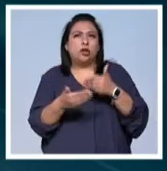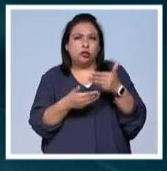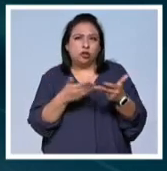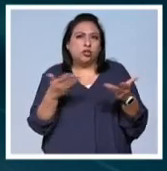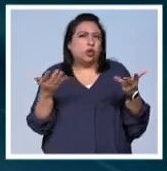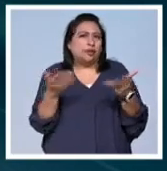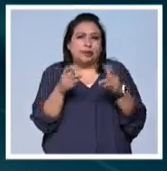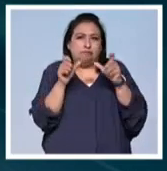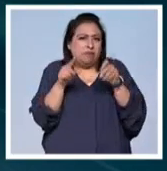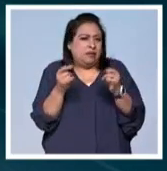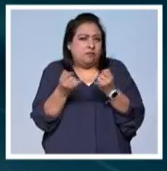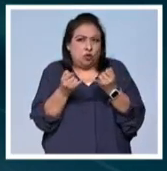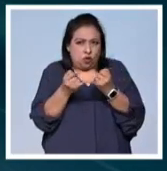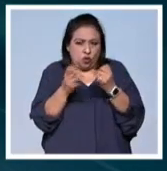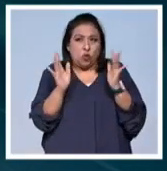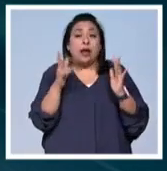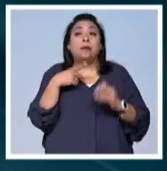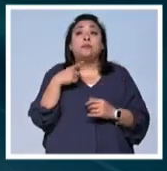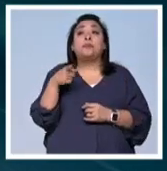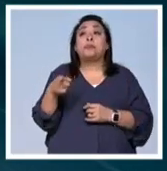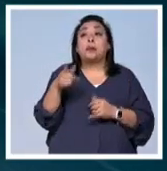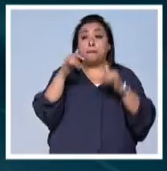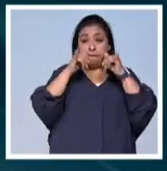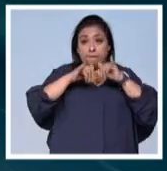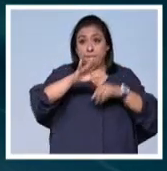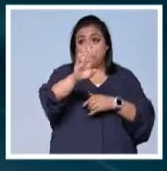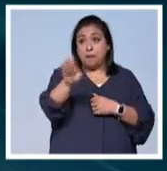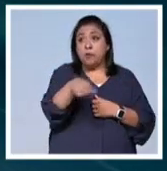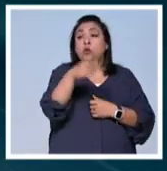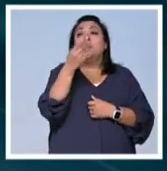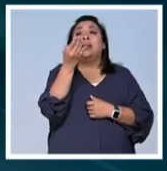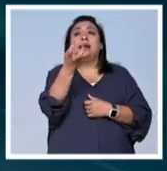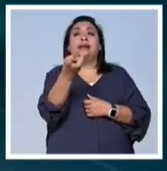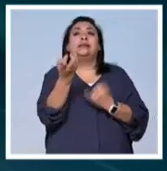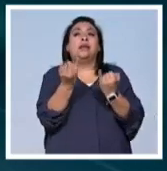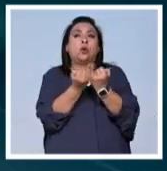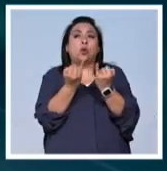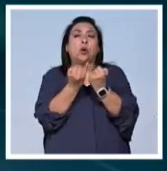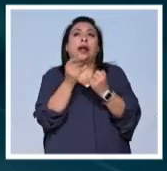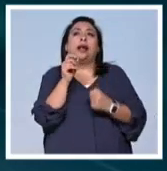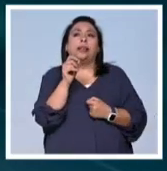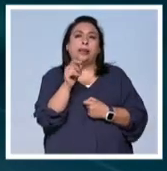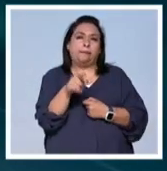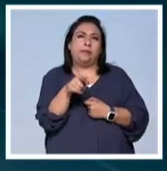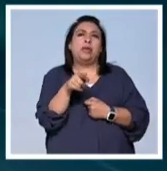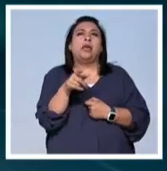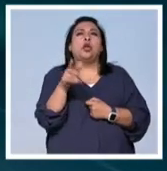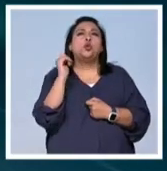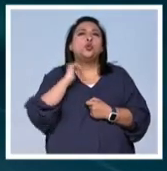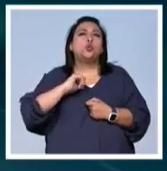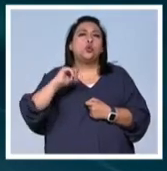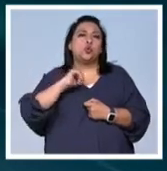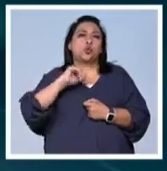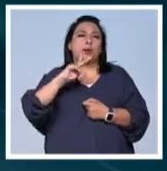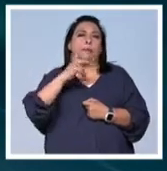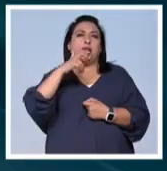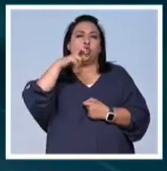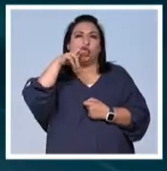hacer la misma obra no Y la referencia al mamut pues es también a esta zona paleontológica